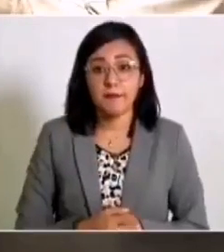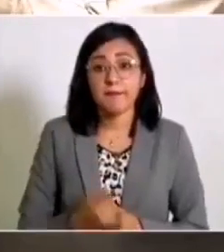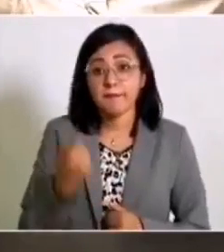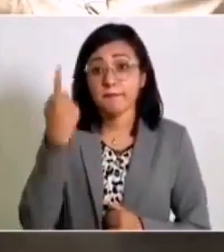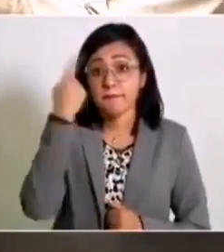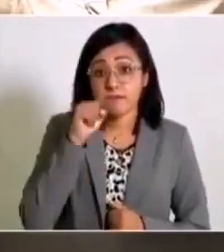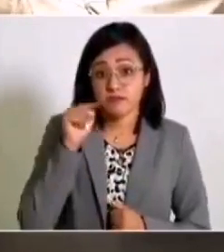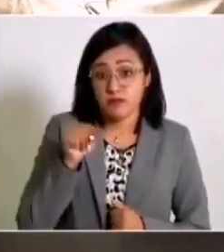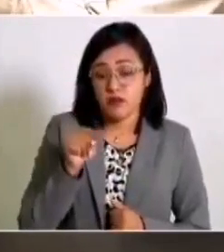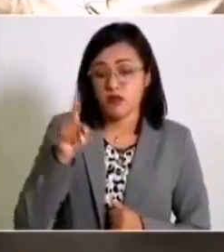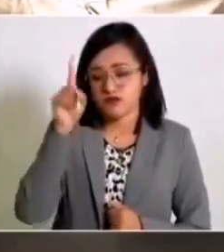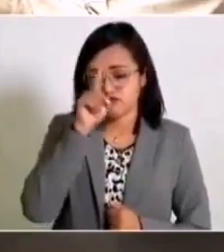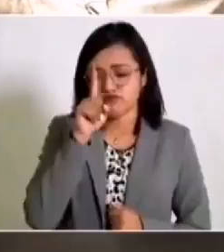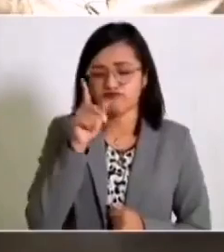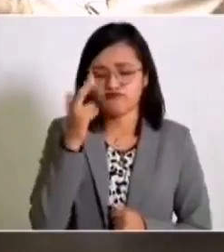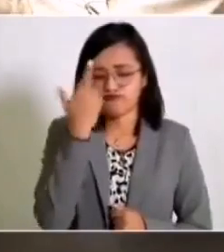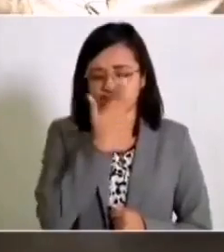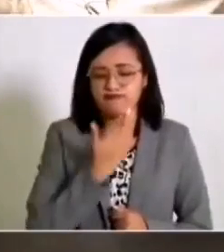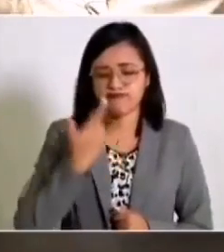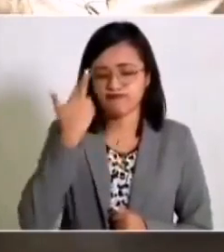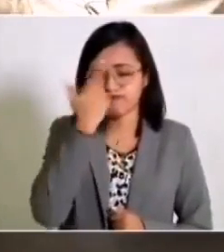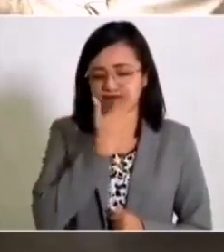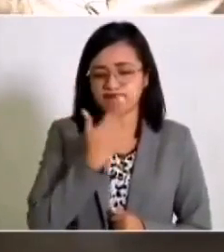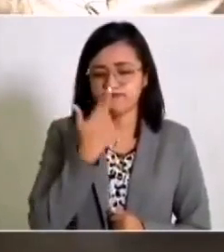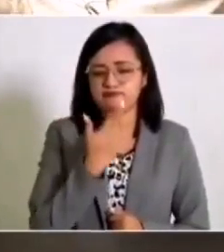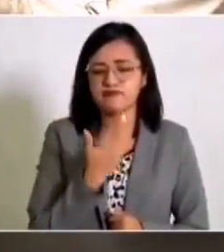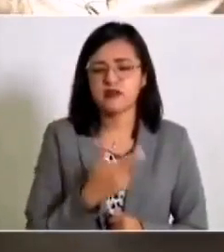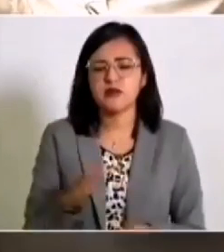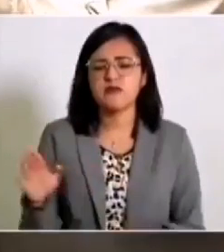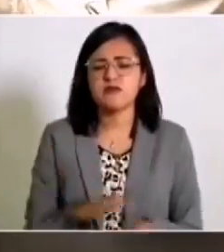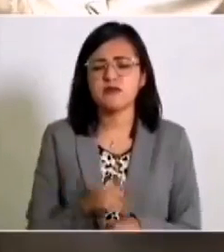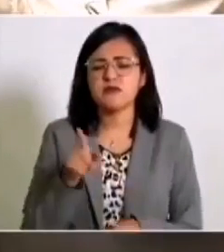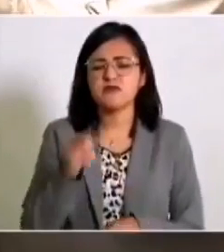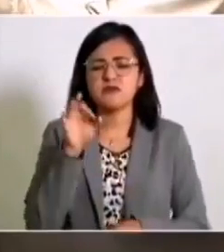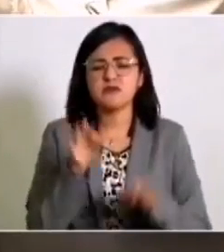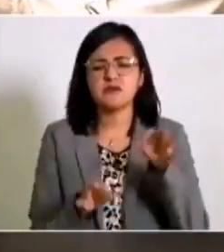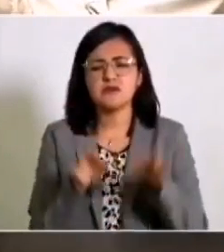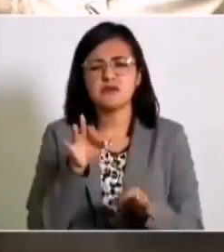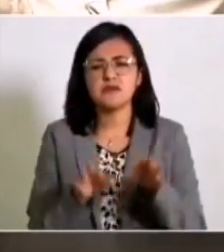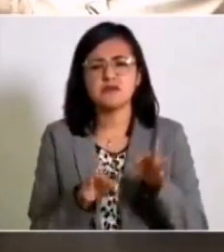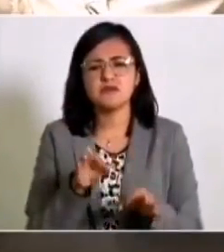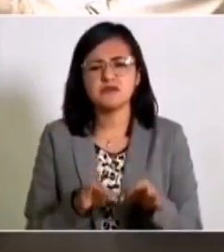para que el consejo revise el desempeño del juez